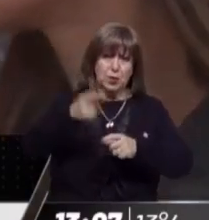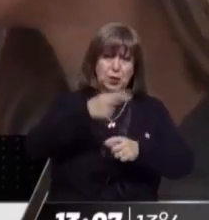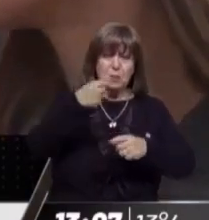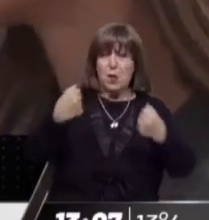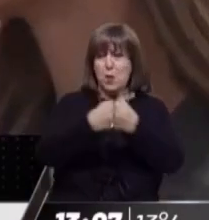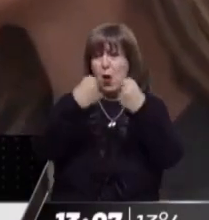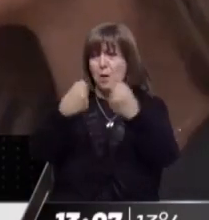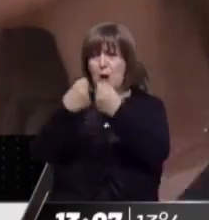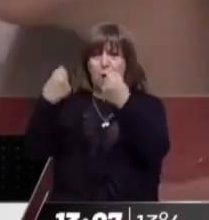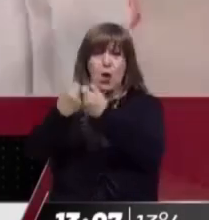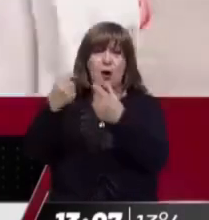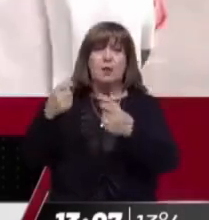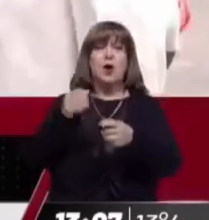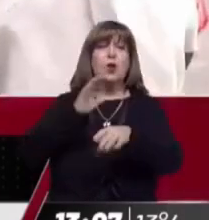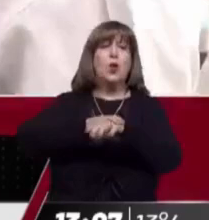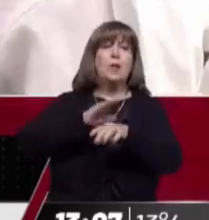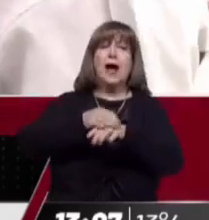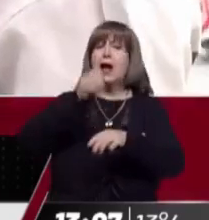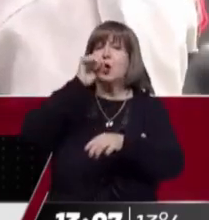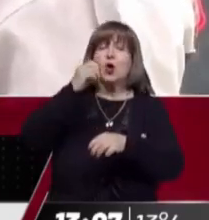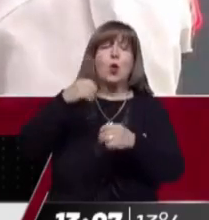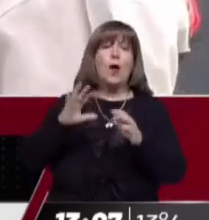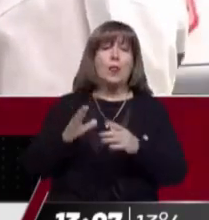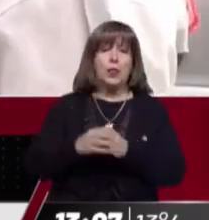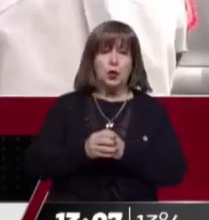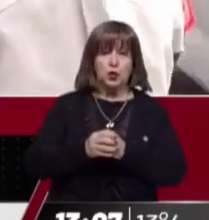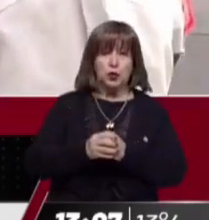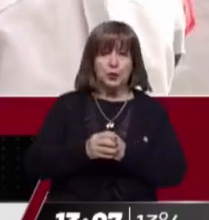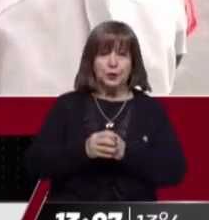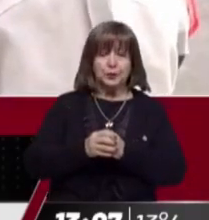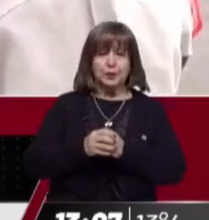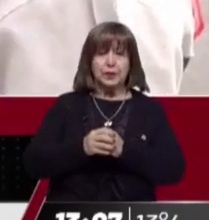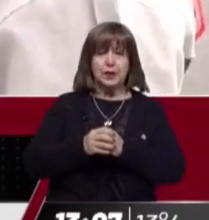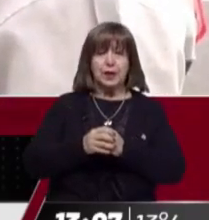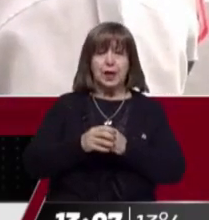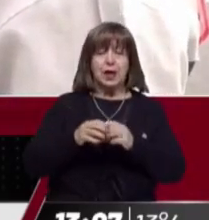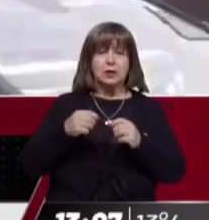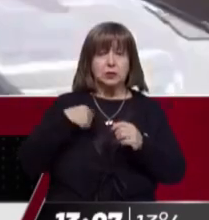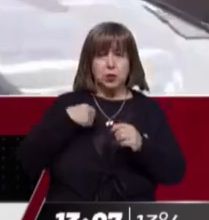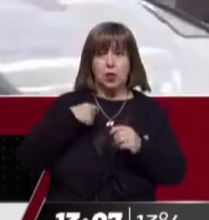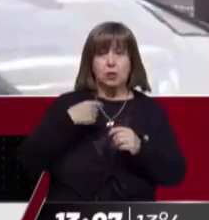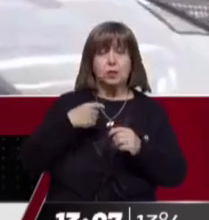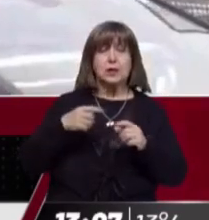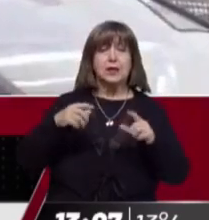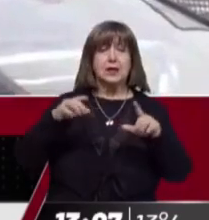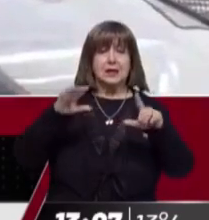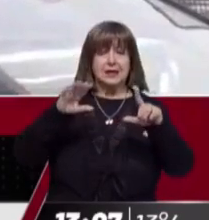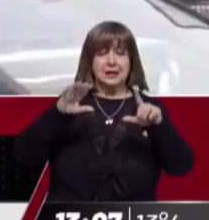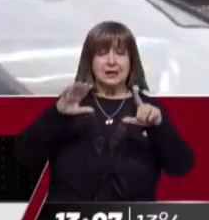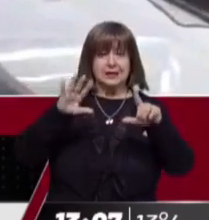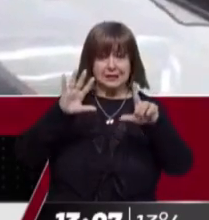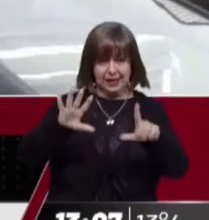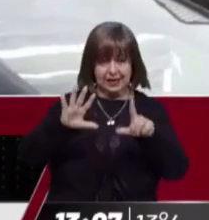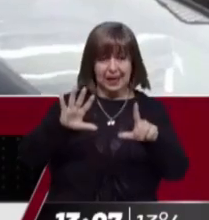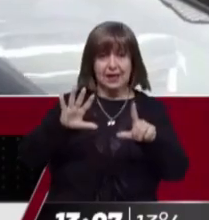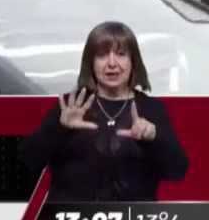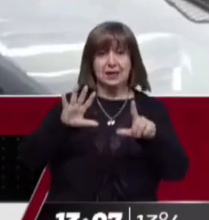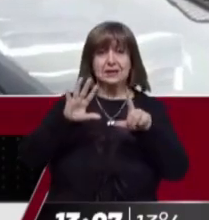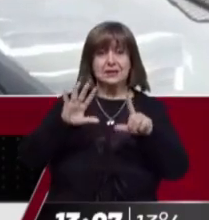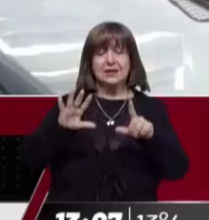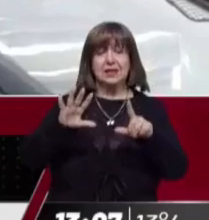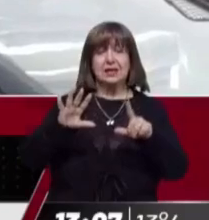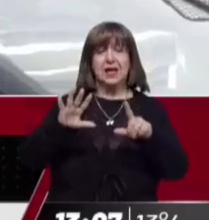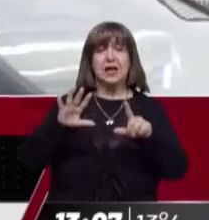provocadas las muertes, digo, por el consumo de alcohol? Bien, solamente hemos detectado 7. Dentro de los números legales hemos detectado